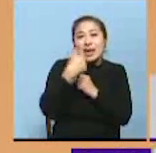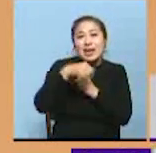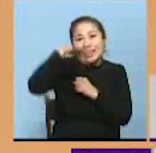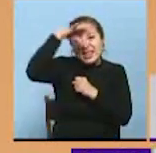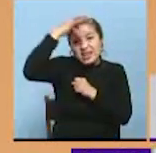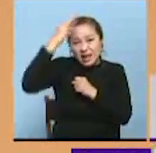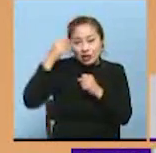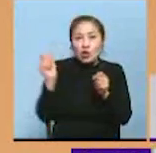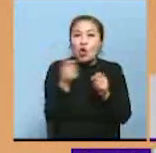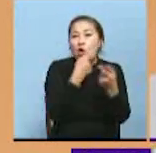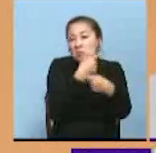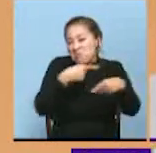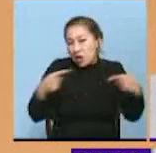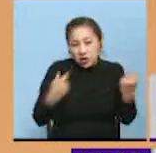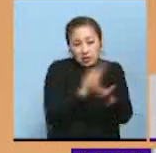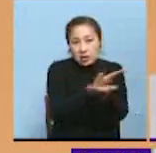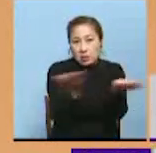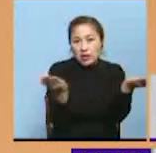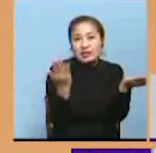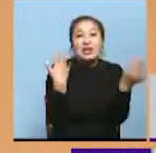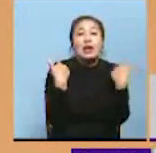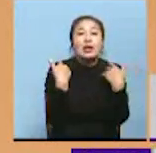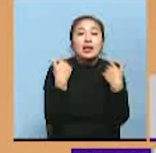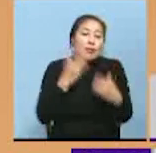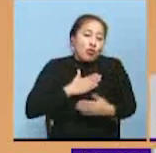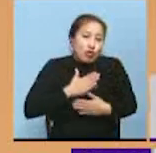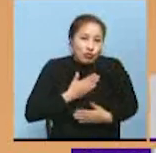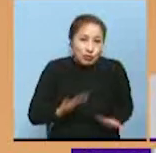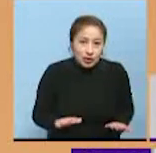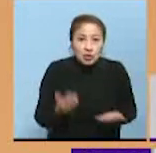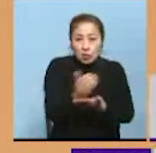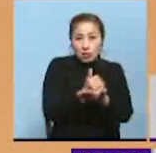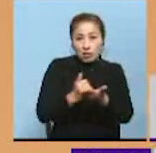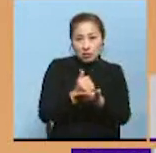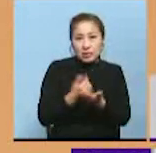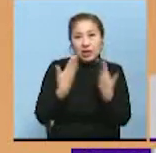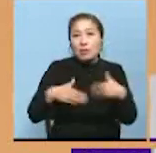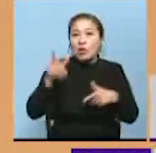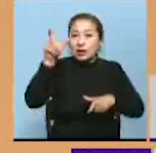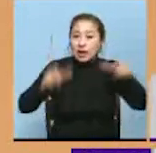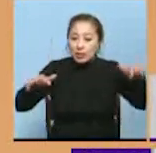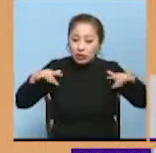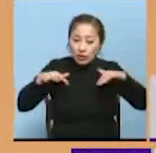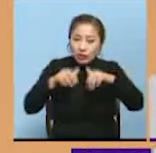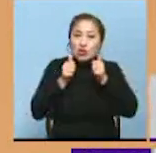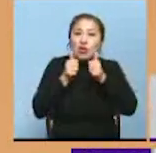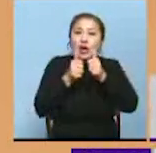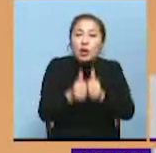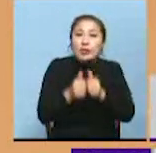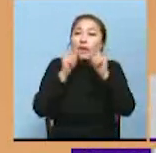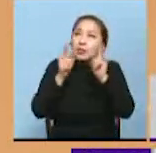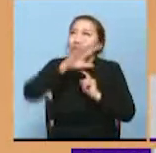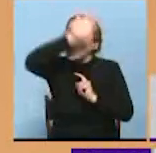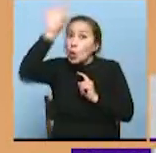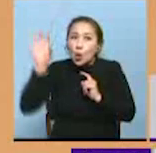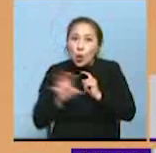5 días, así que bueno, estamos muy contentos y esperamos que nos acompañen los vecinos de la ciudad y de la provincia